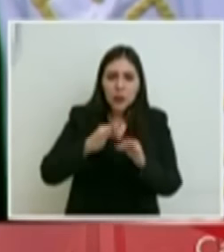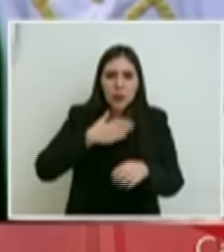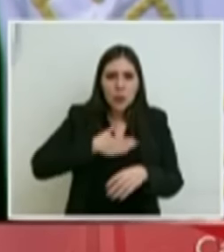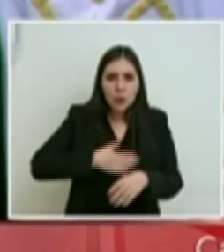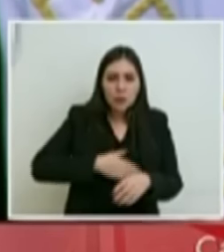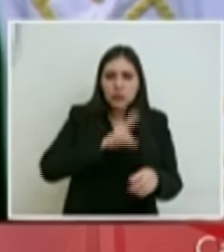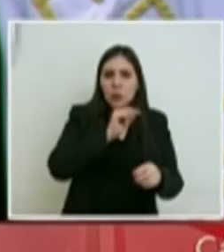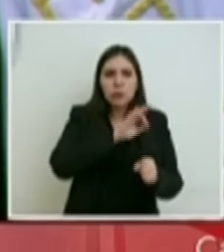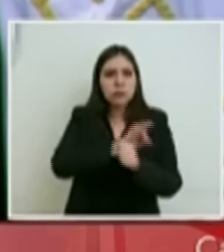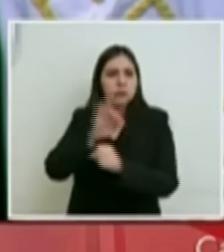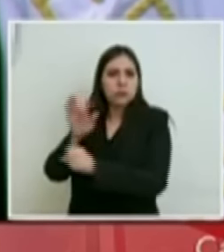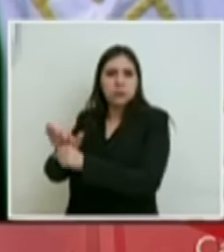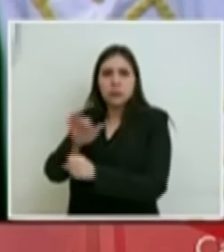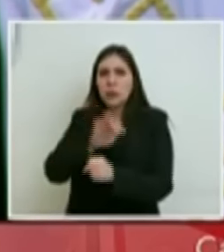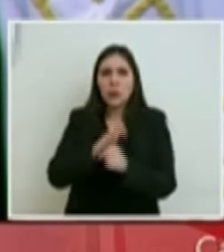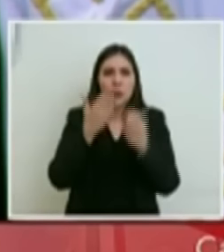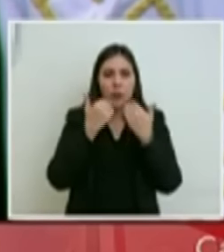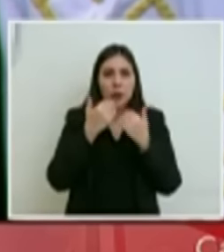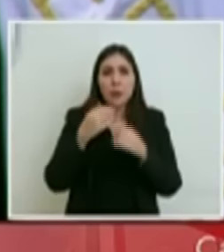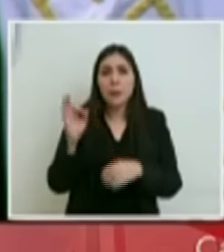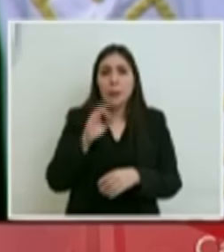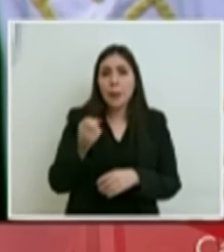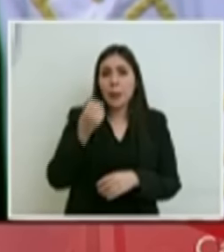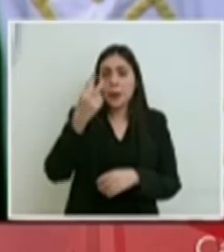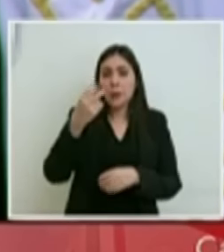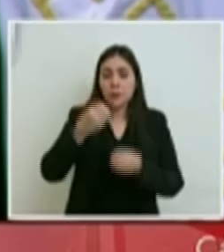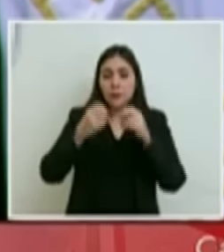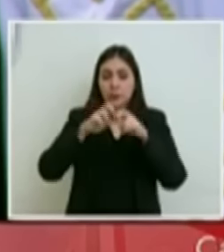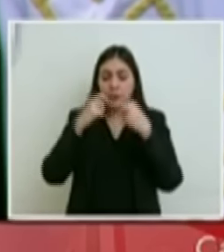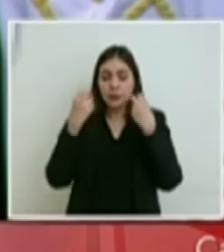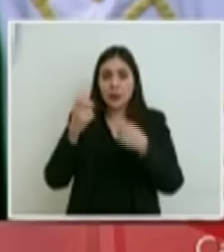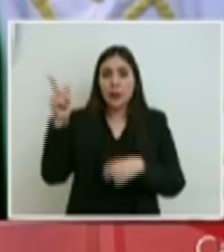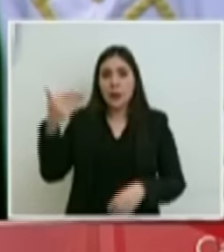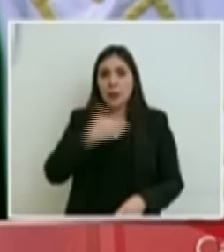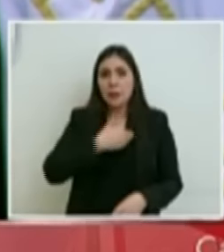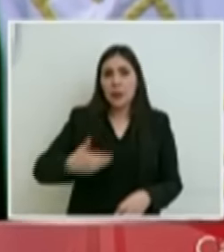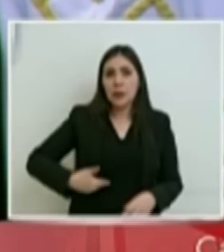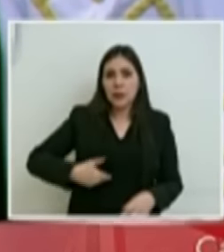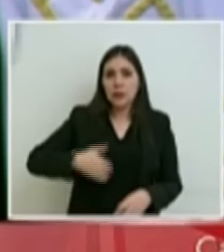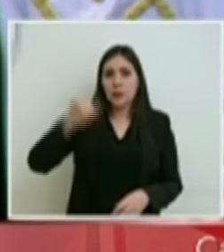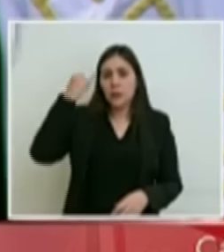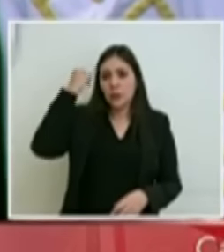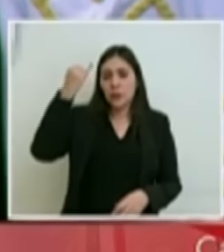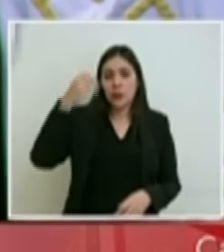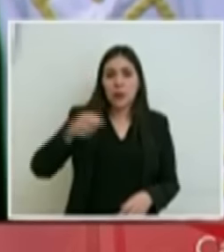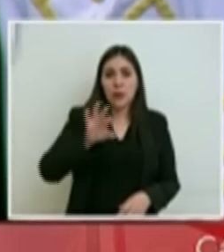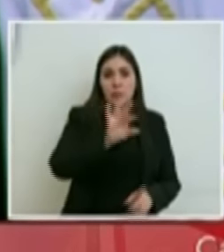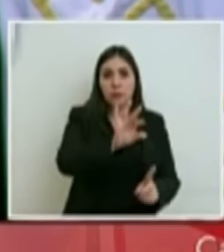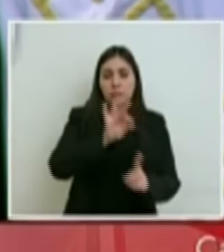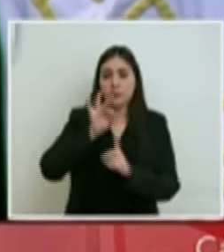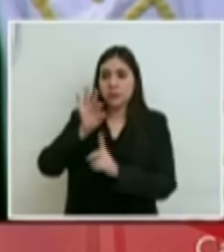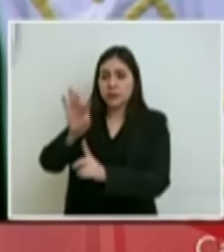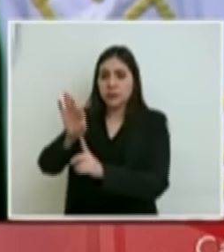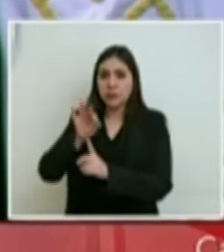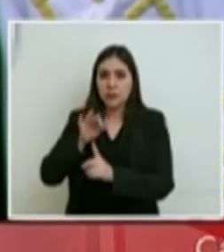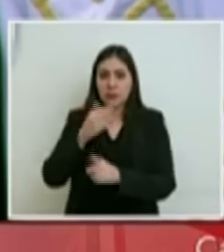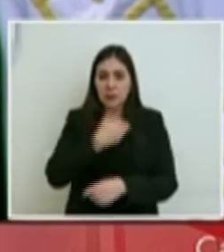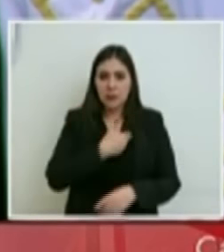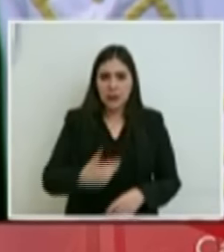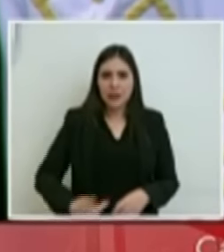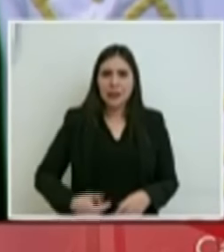la Suprema Corte de Justicia de la Nación propuestos por el presidente López Obrador han aprobado resoluciones que